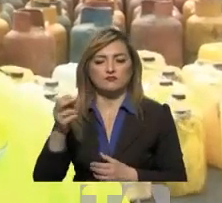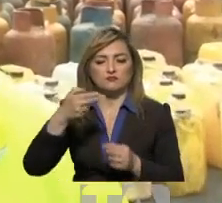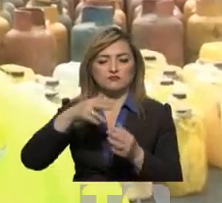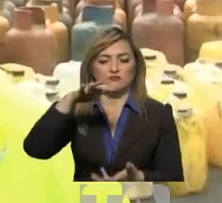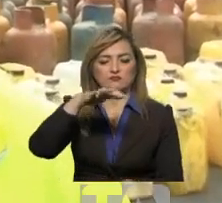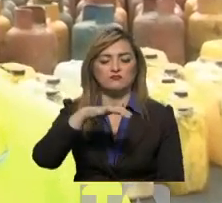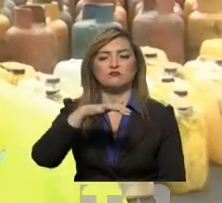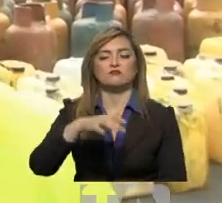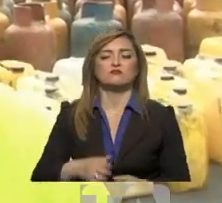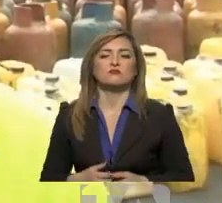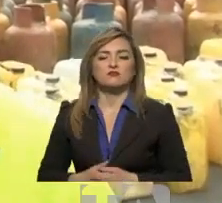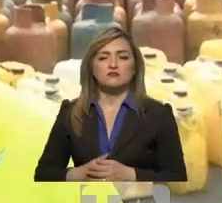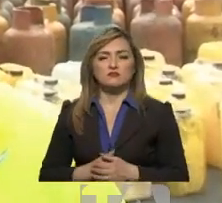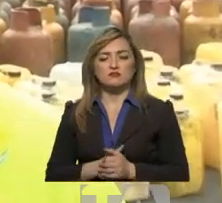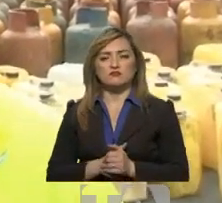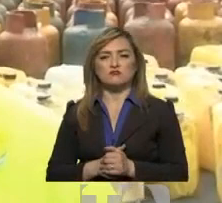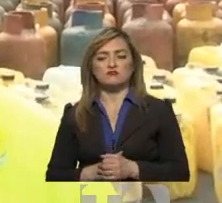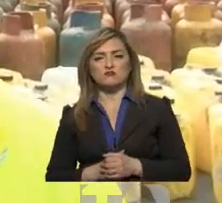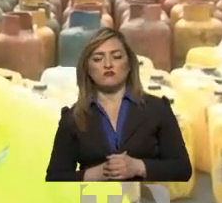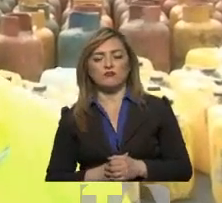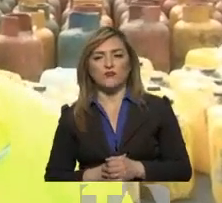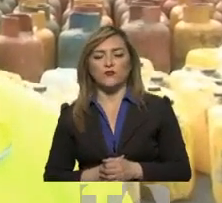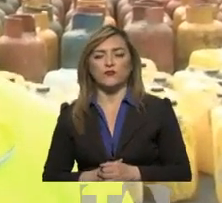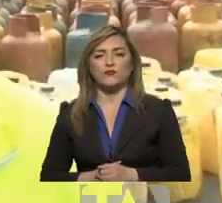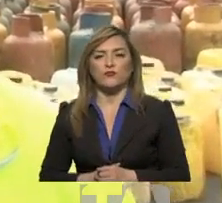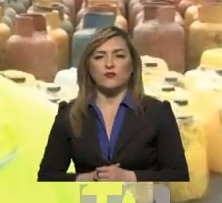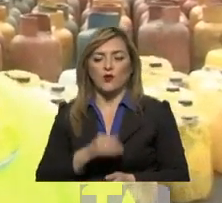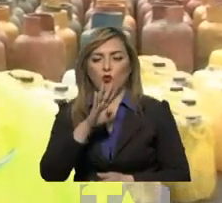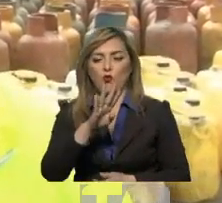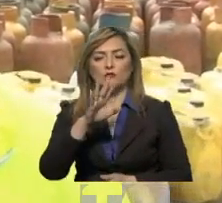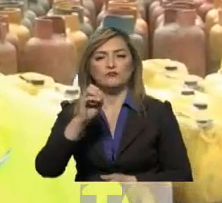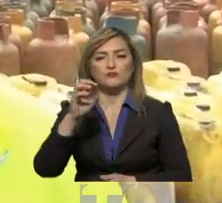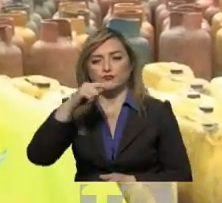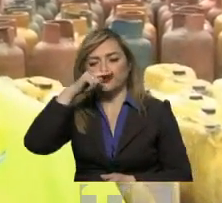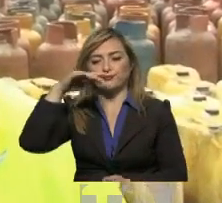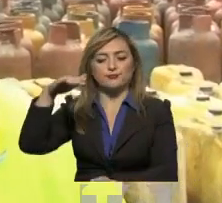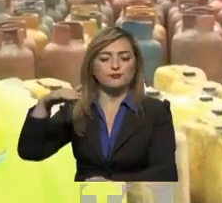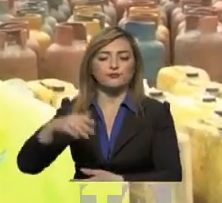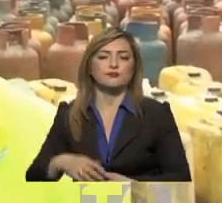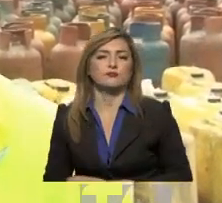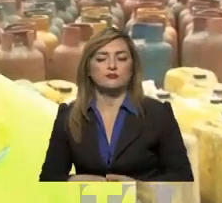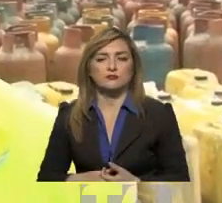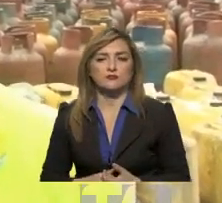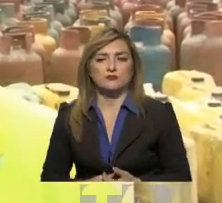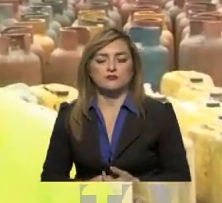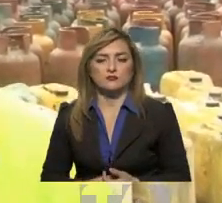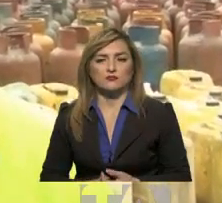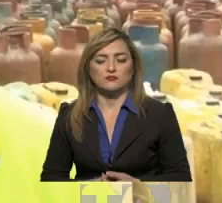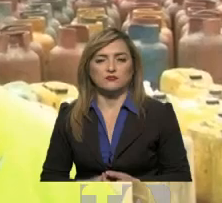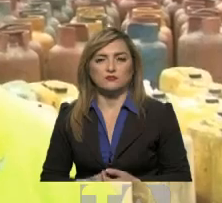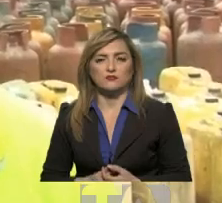combustible líquido derivado de hidrocarburos aproximadamente que fueron decomisados, 400 cilindros de GLP de igual manera decomisados.